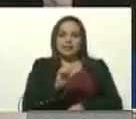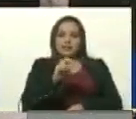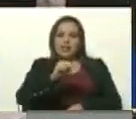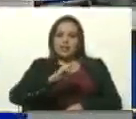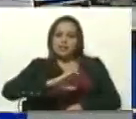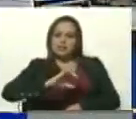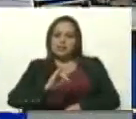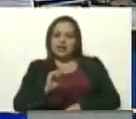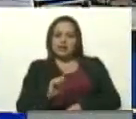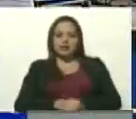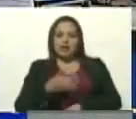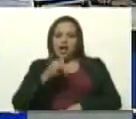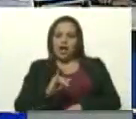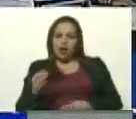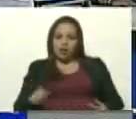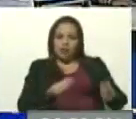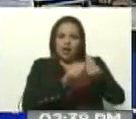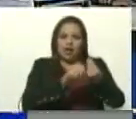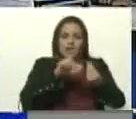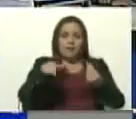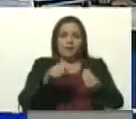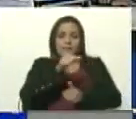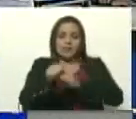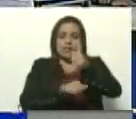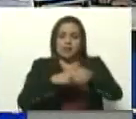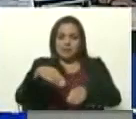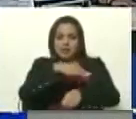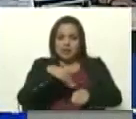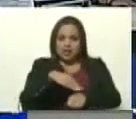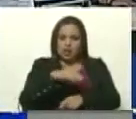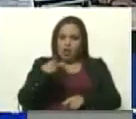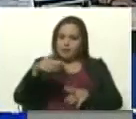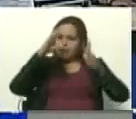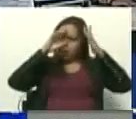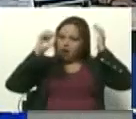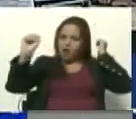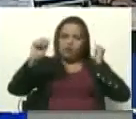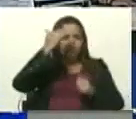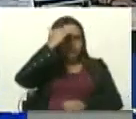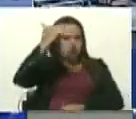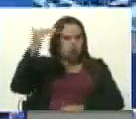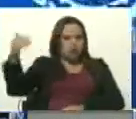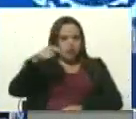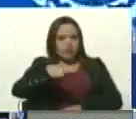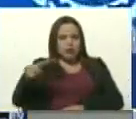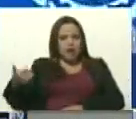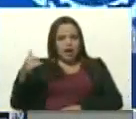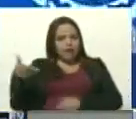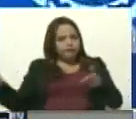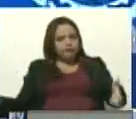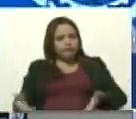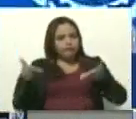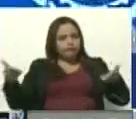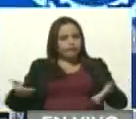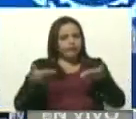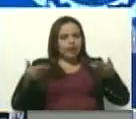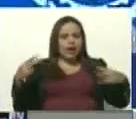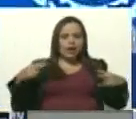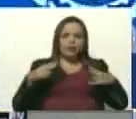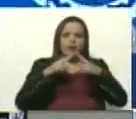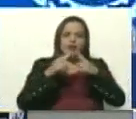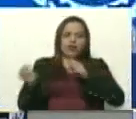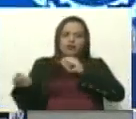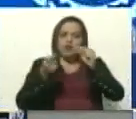el viceministro, embajador, pero primordialmente un saludo a quienes están llevando adelante este foro de